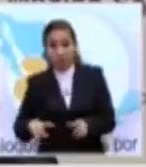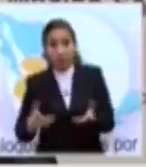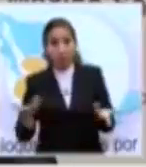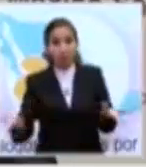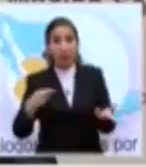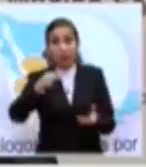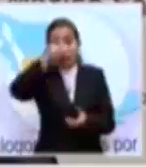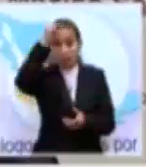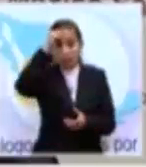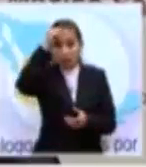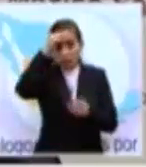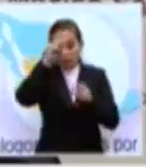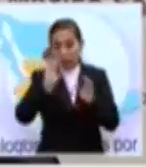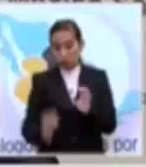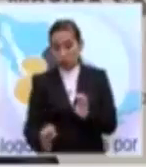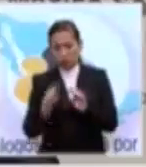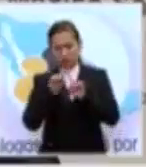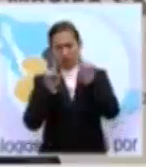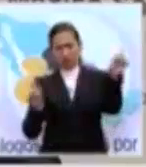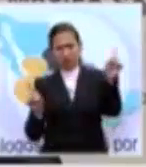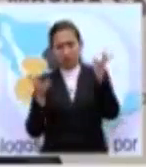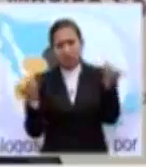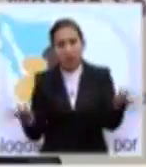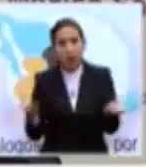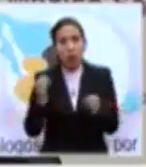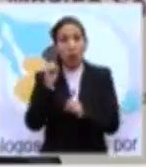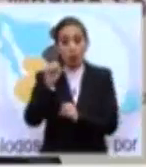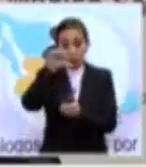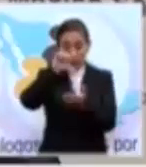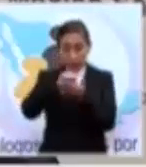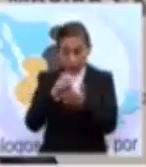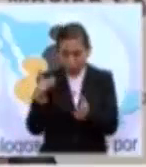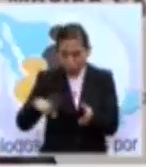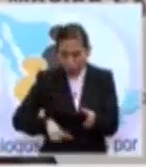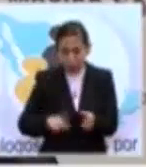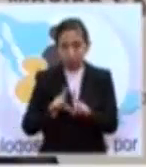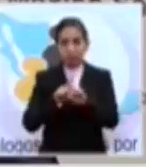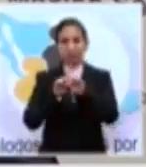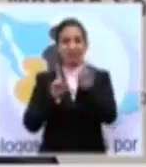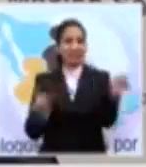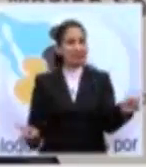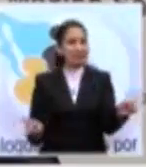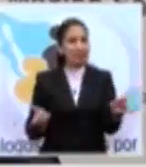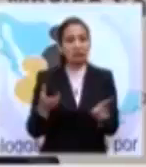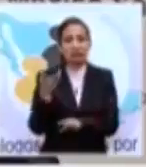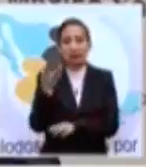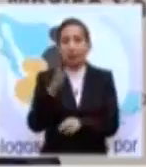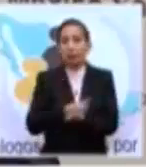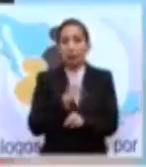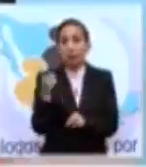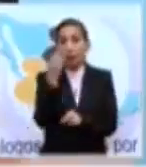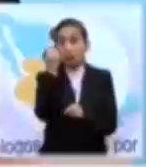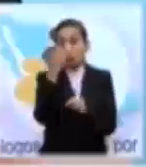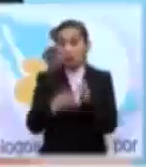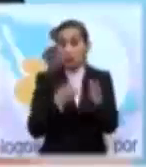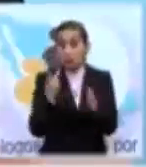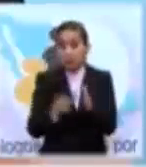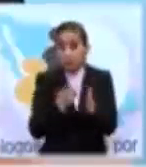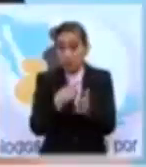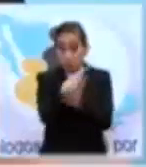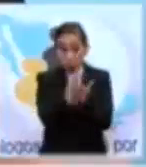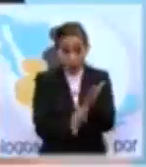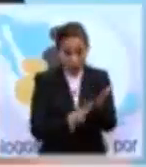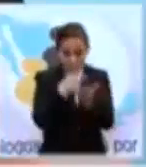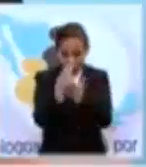norte respecto a los del sur y respecto a los del centro, en virtud pues de que muchos de estos programas